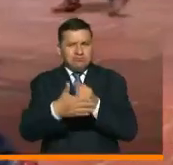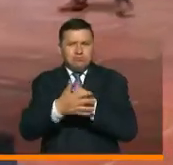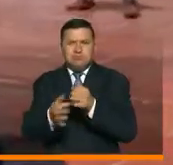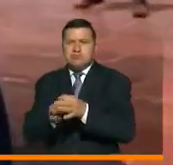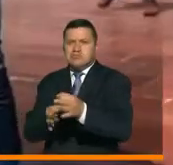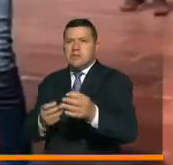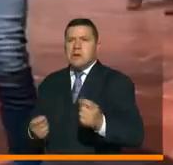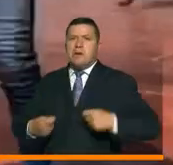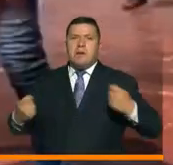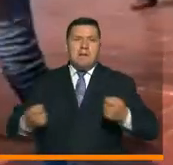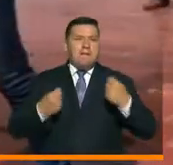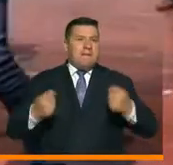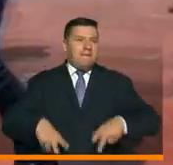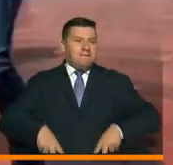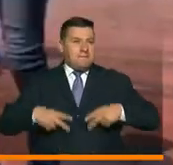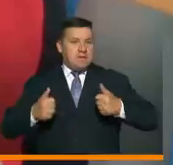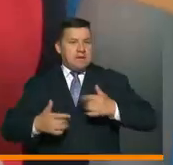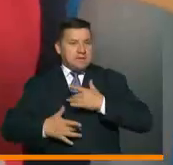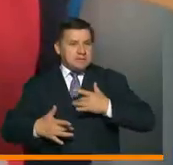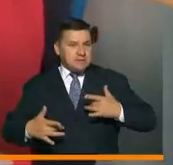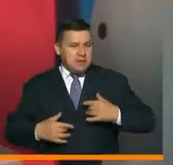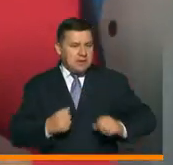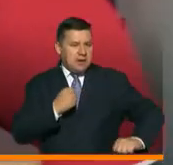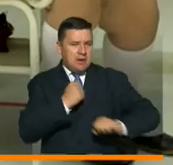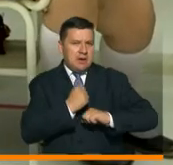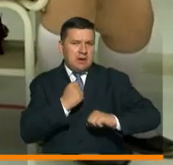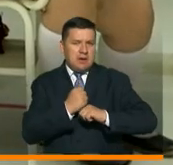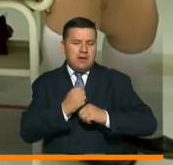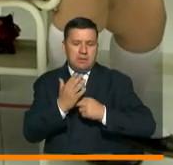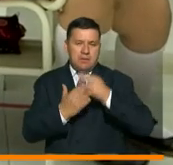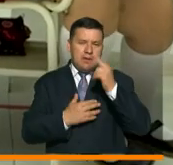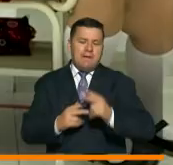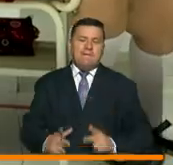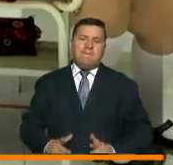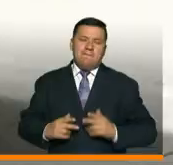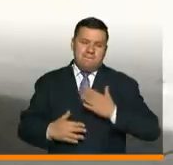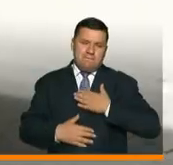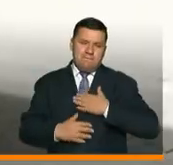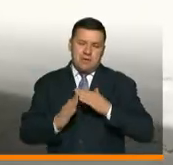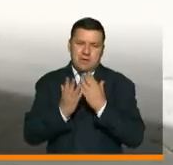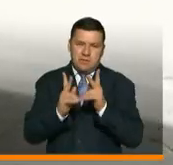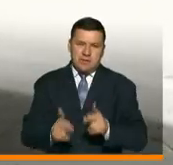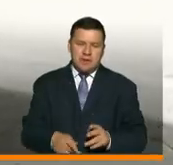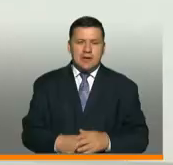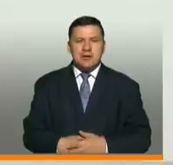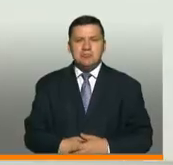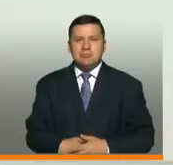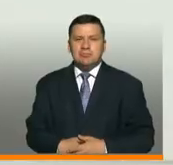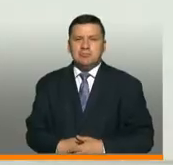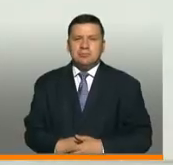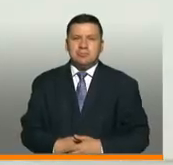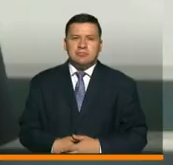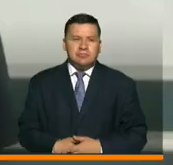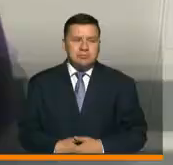territorios, fomentando estilos de vida saludables y apoyando los proyectos de vida de nuestros estudiantes.